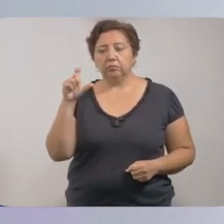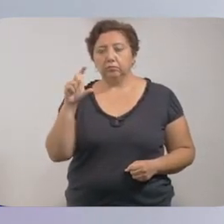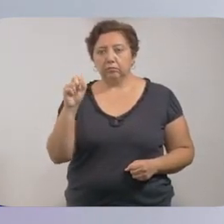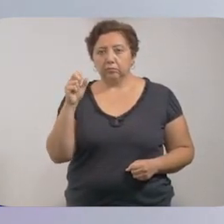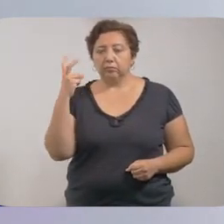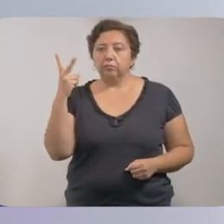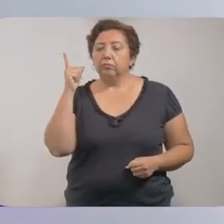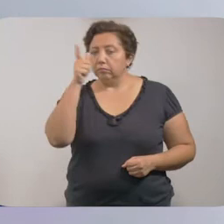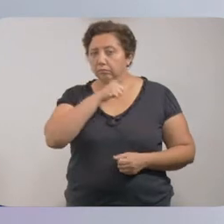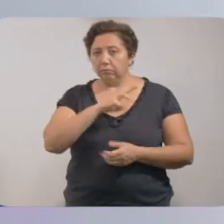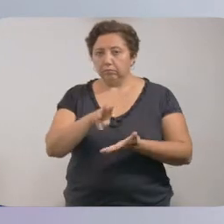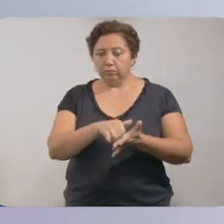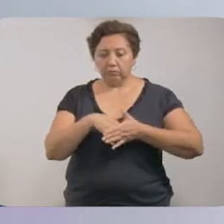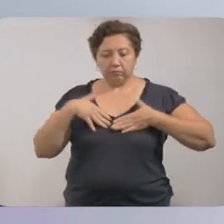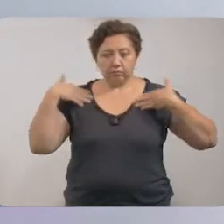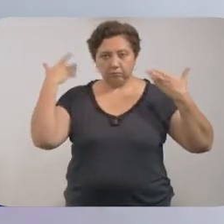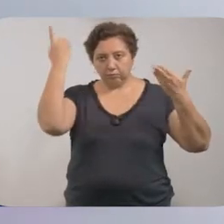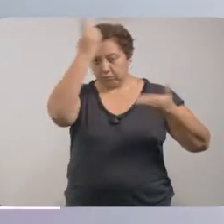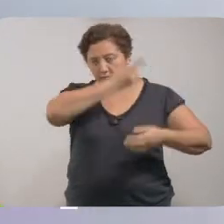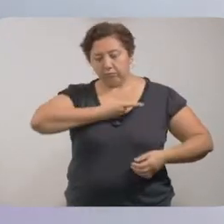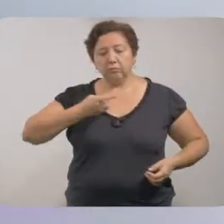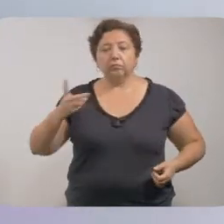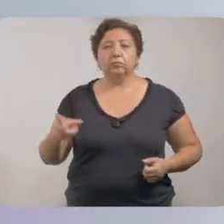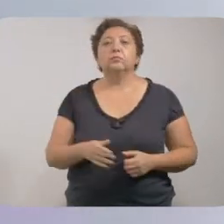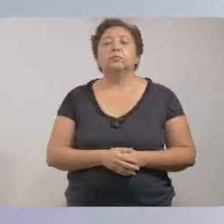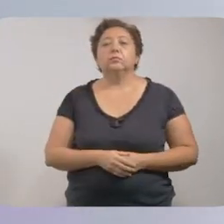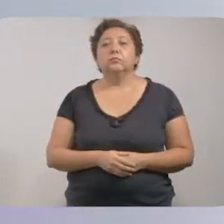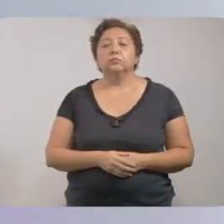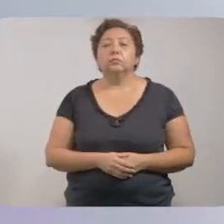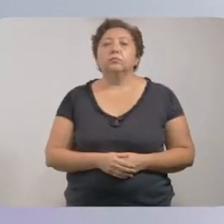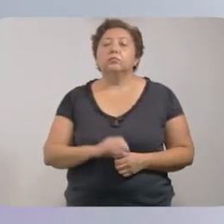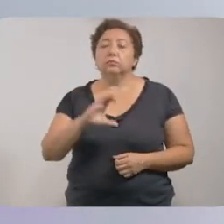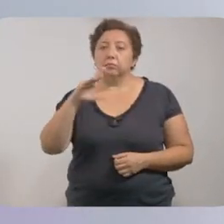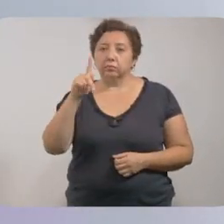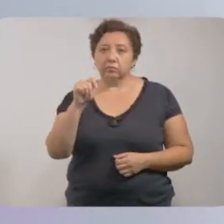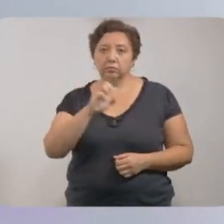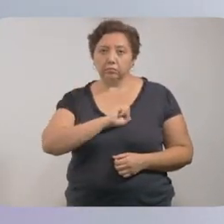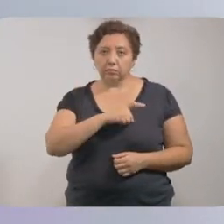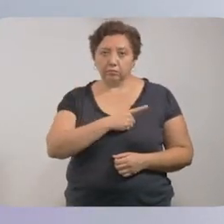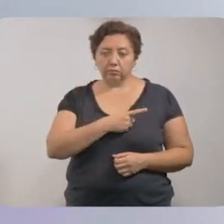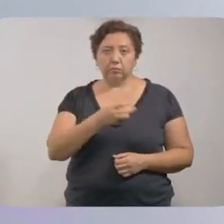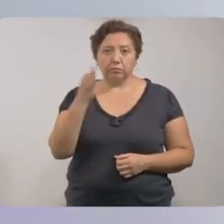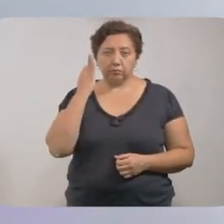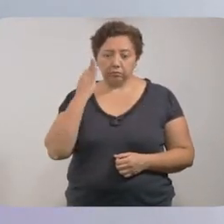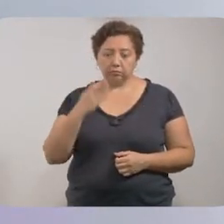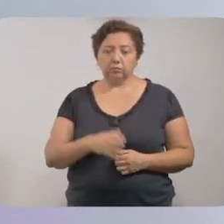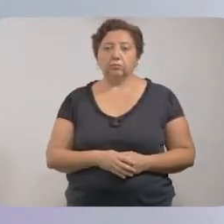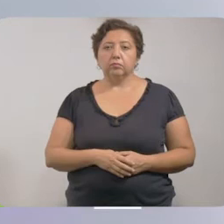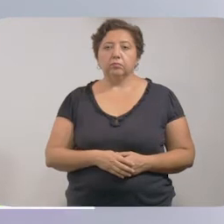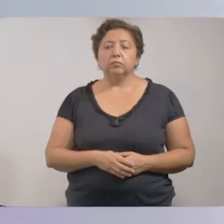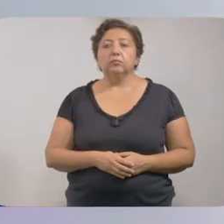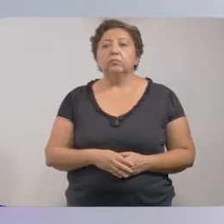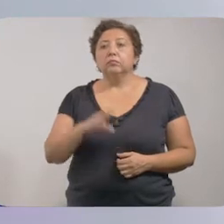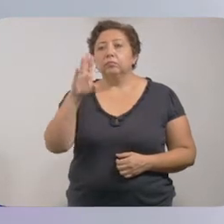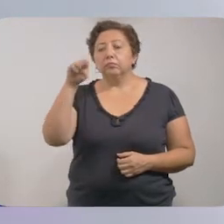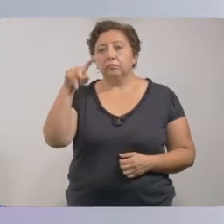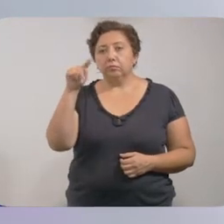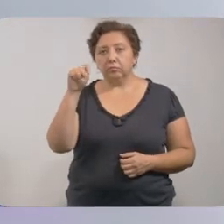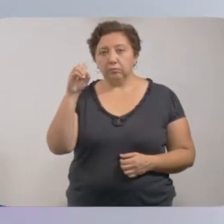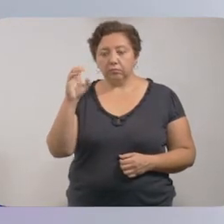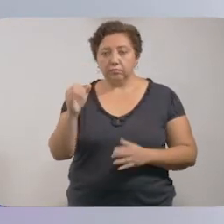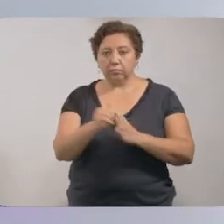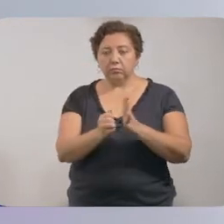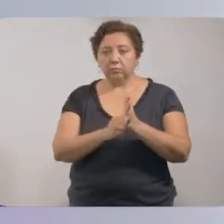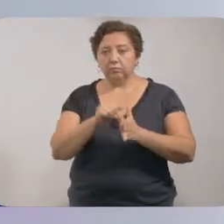9991-4066-22 en lengua maya ofrece un diagnóstico automatizado. El chat de la salud vía la red social de Facebook. La aplicación Meditoc para